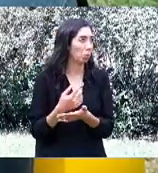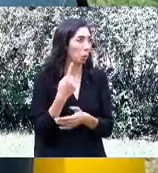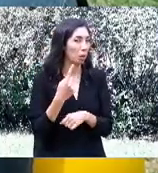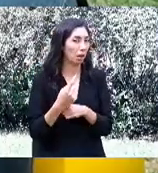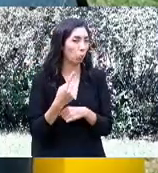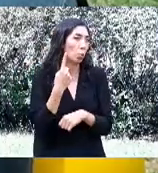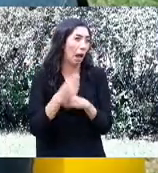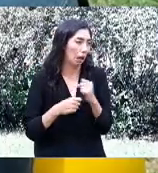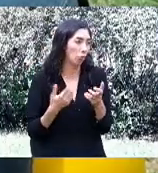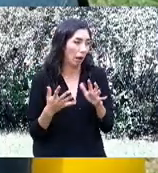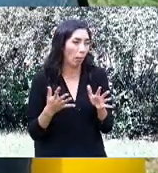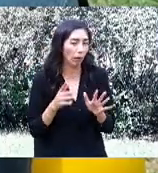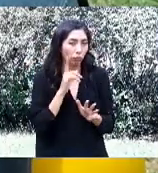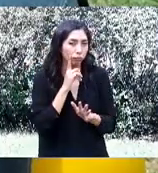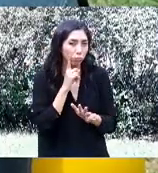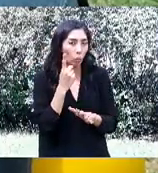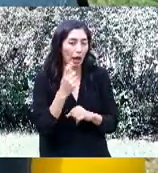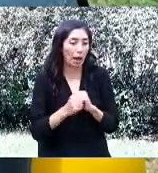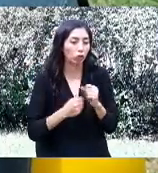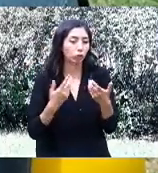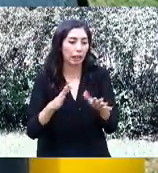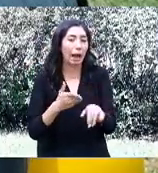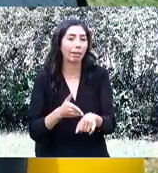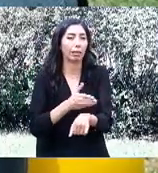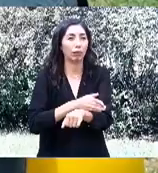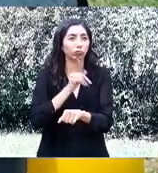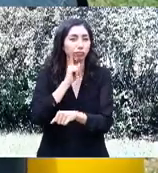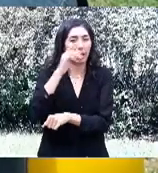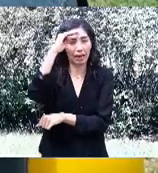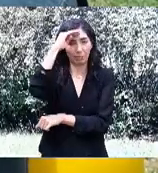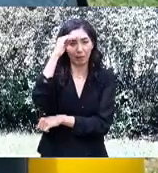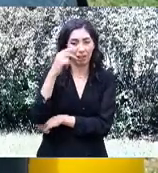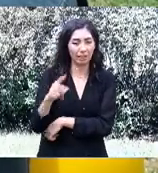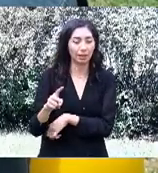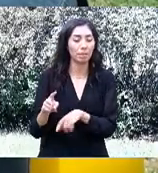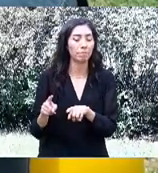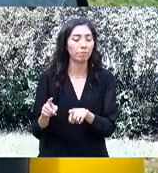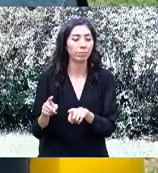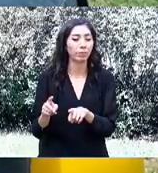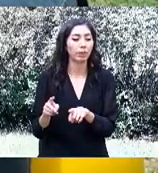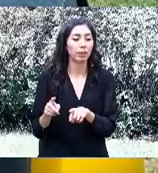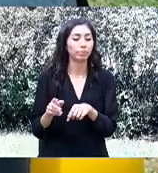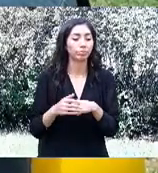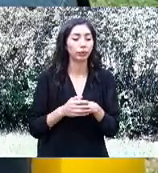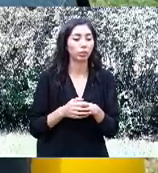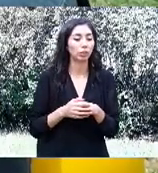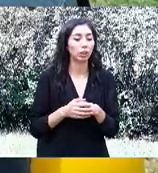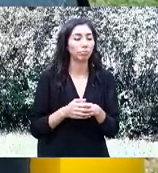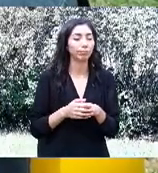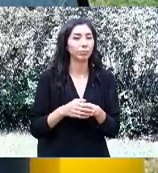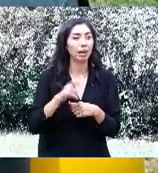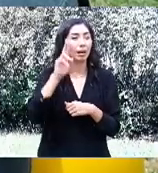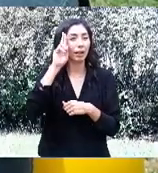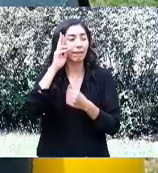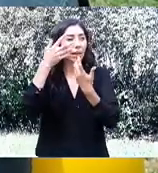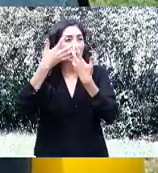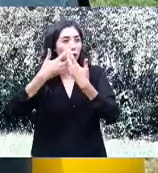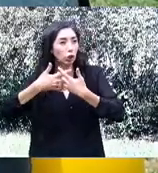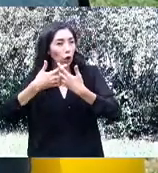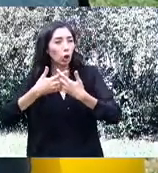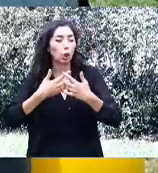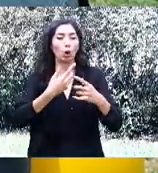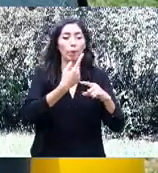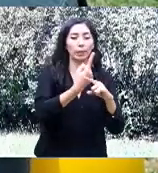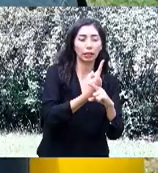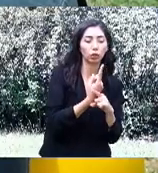año cerca un año ya eh con esta experiencia y y también dentro de la reflexión y la conversación fue eventualmente